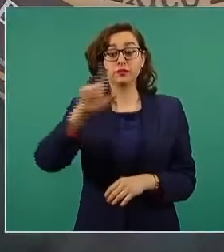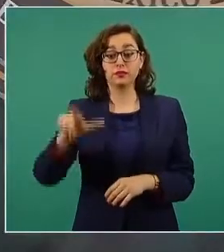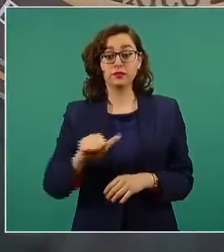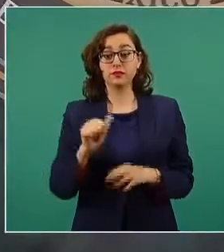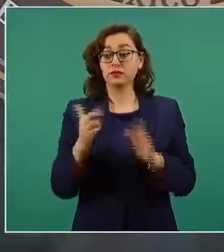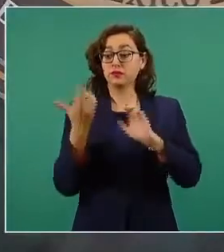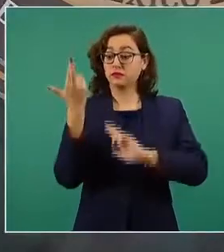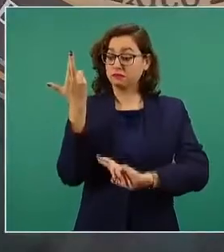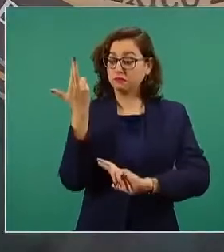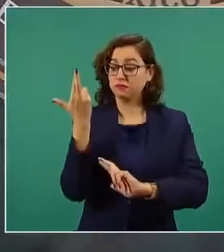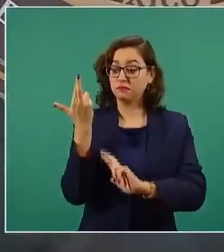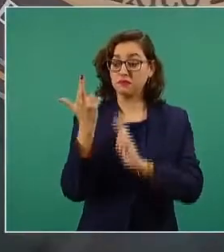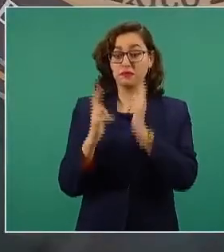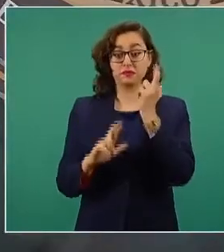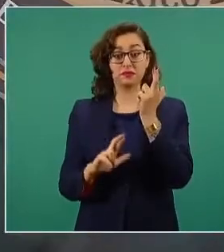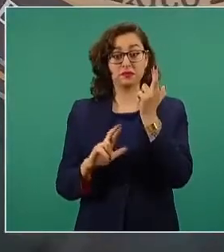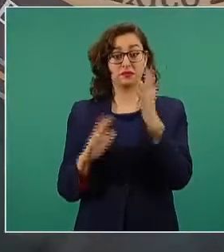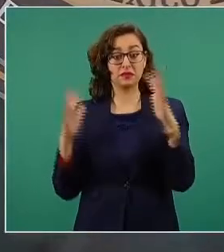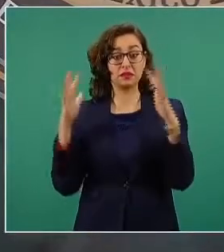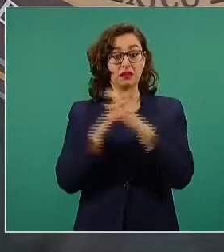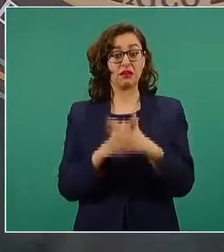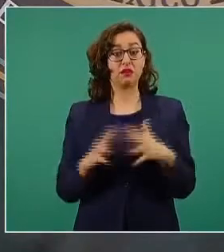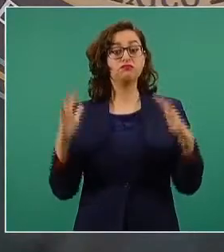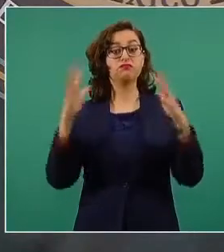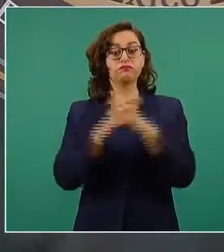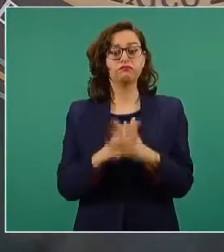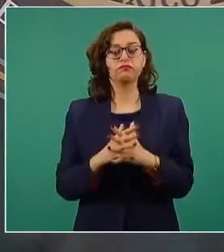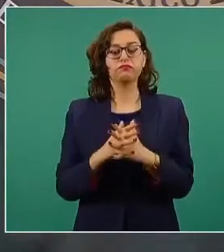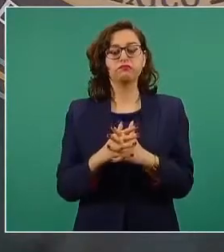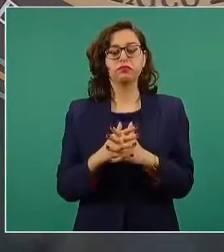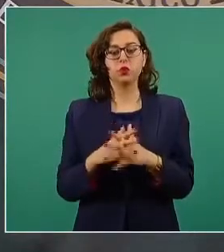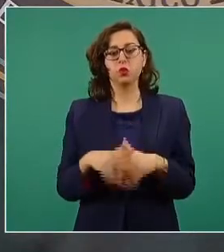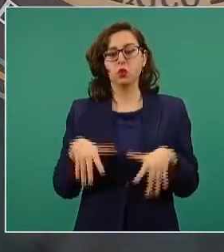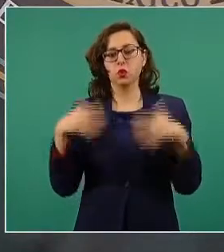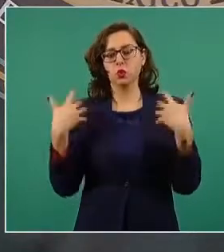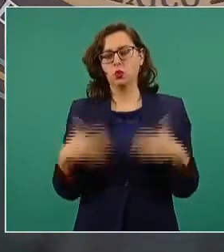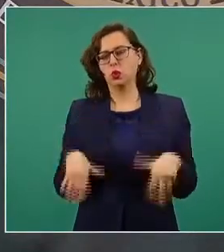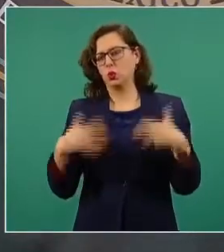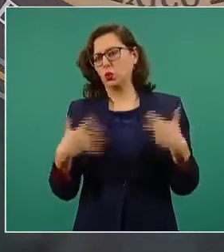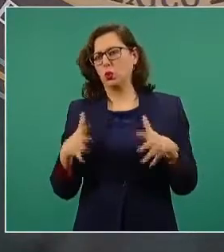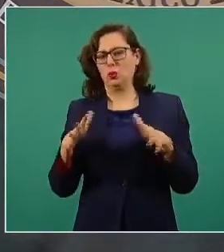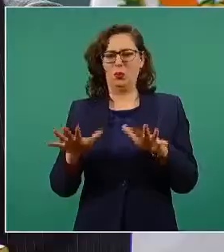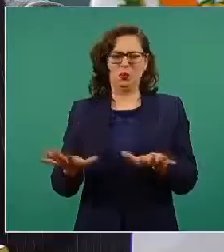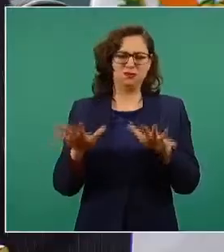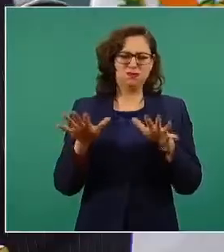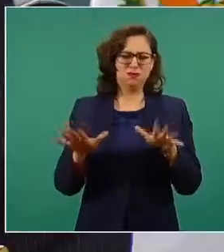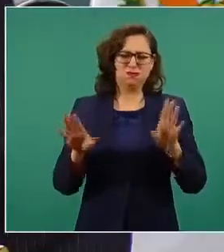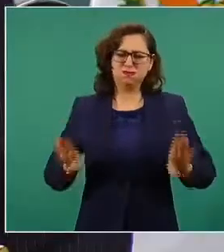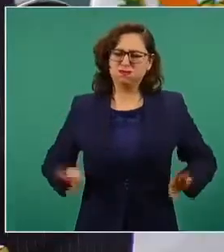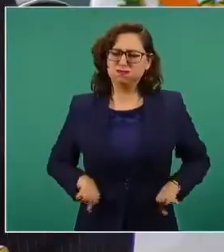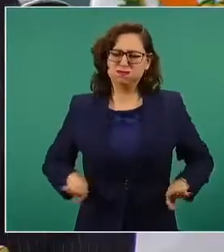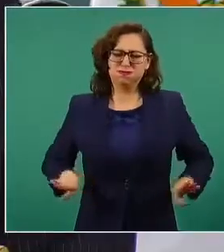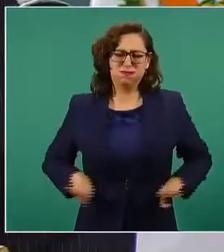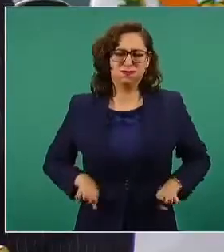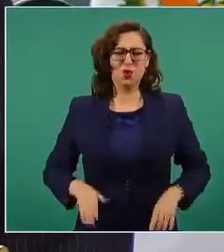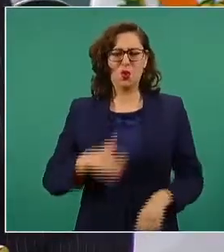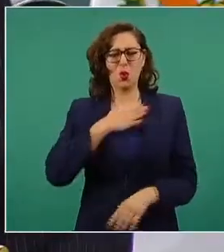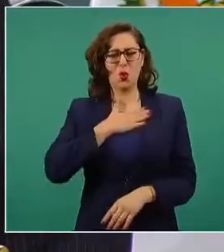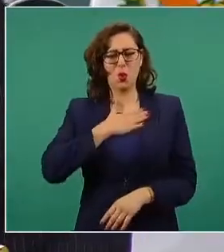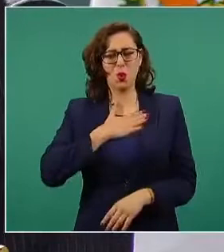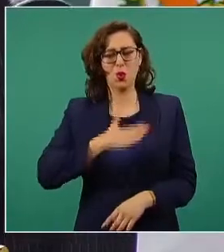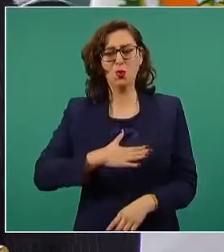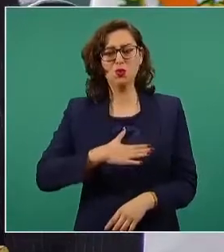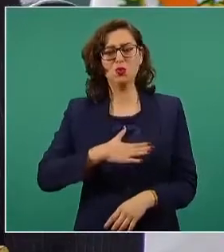no solo significó un solemne acto de justicia, la primera